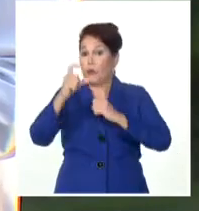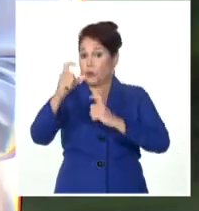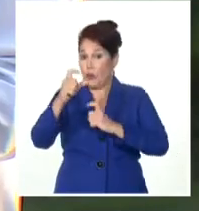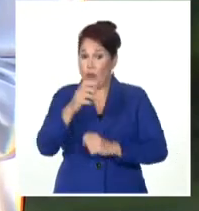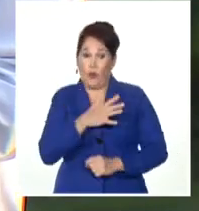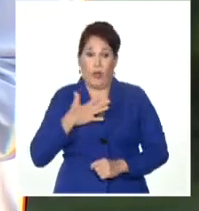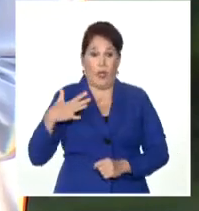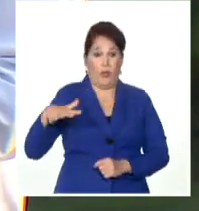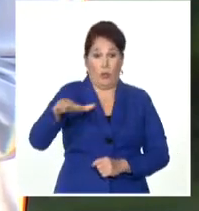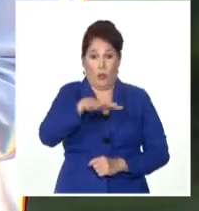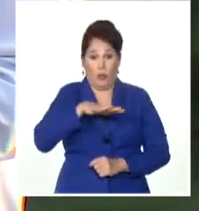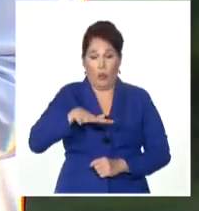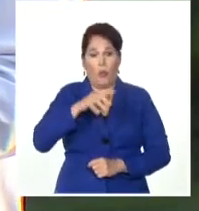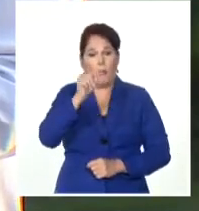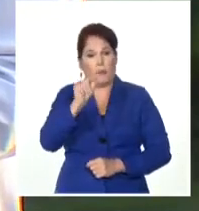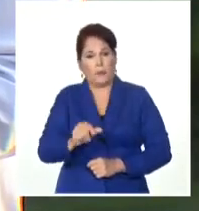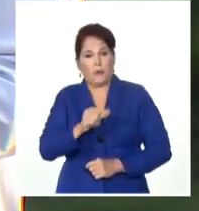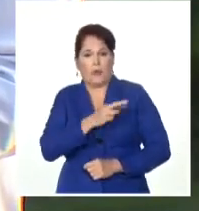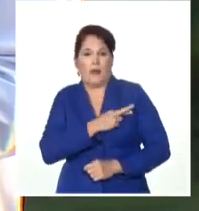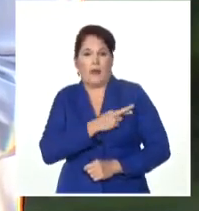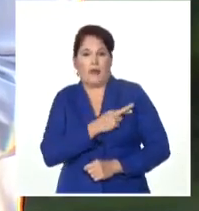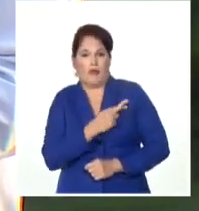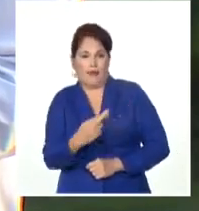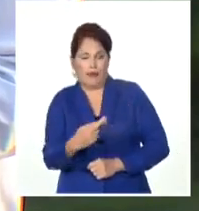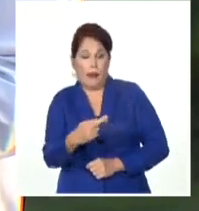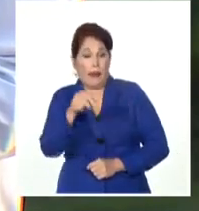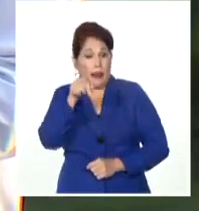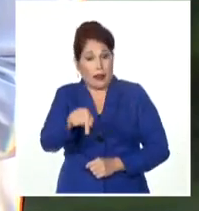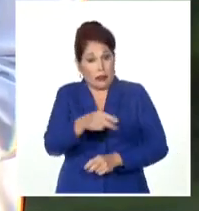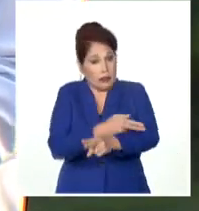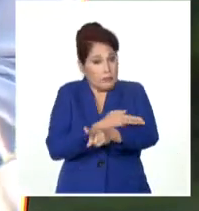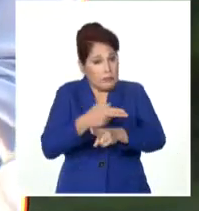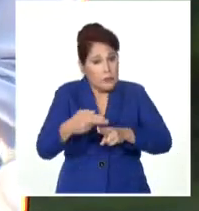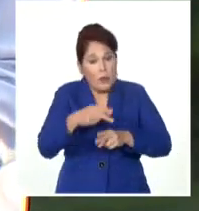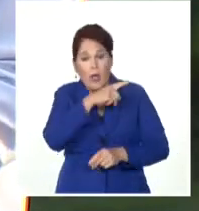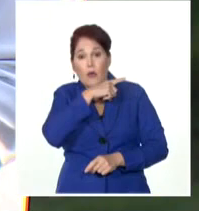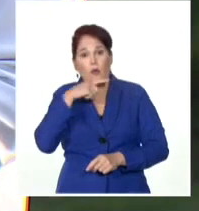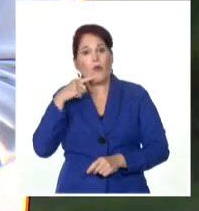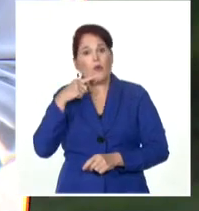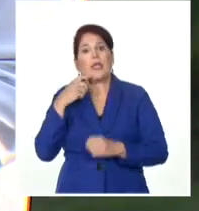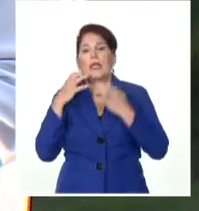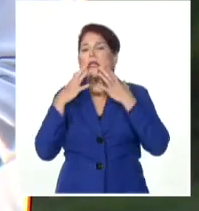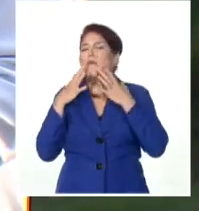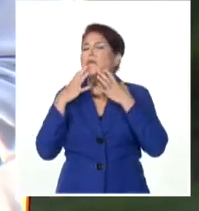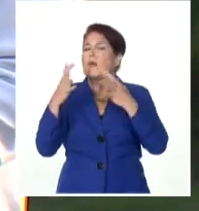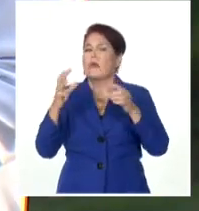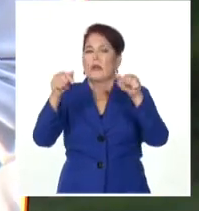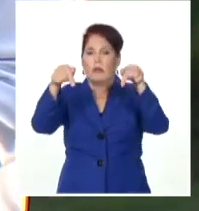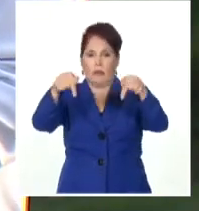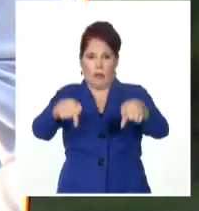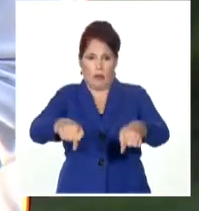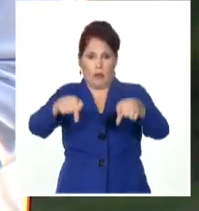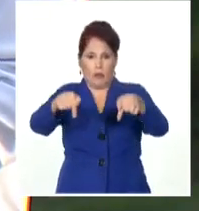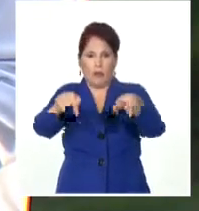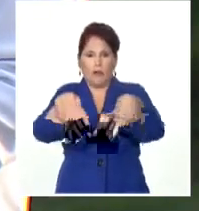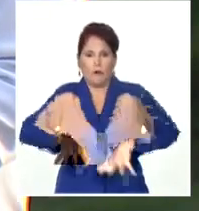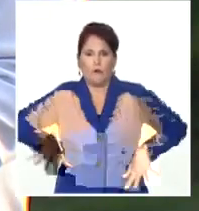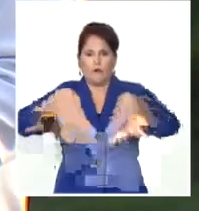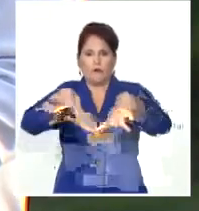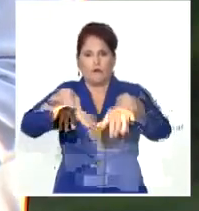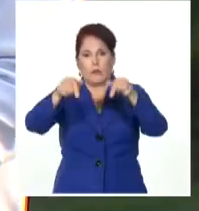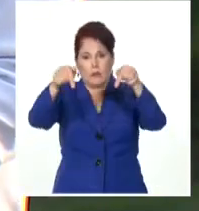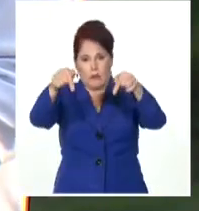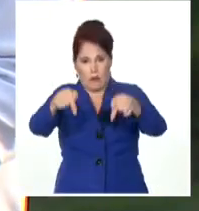la humanidad progresista. Este acontecimiento mantiene una extraordinaria vigencia en las condiciones